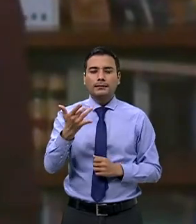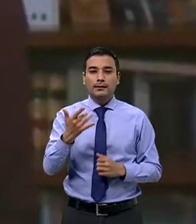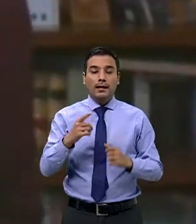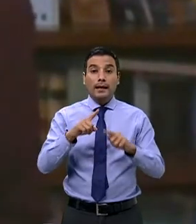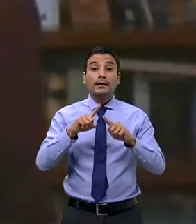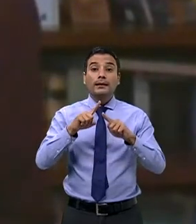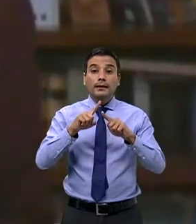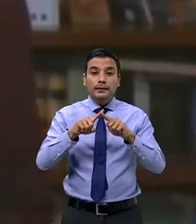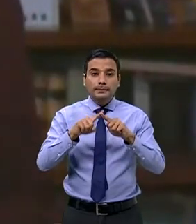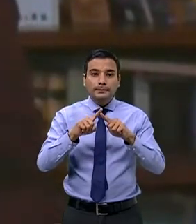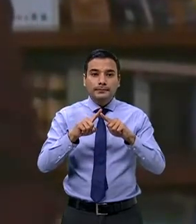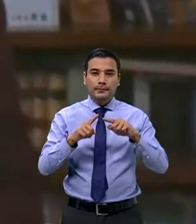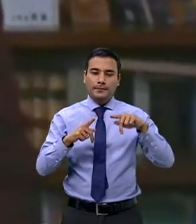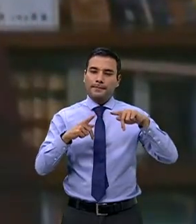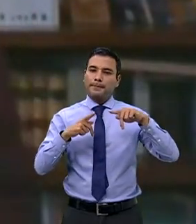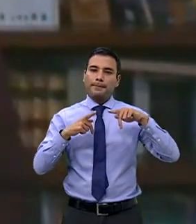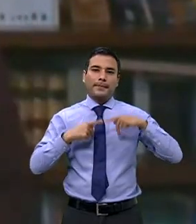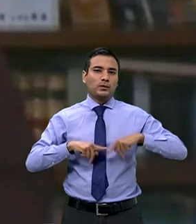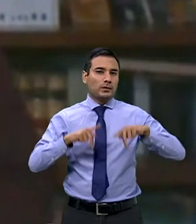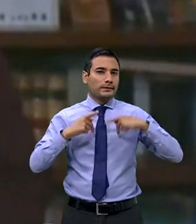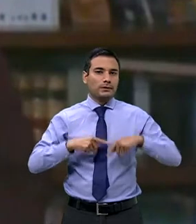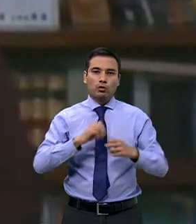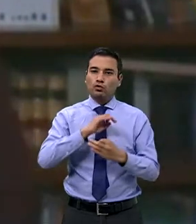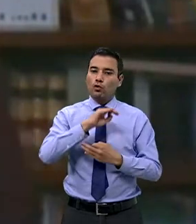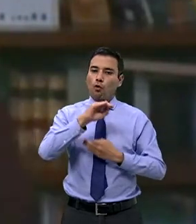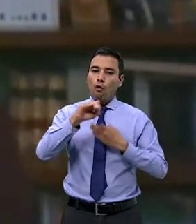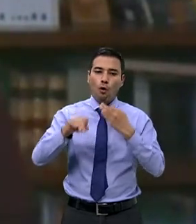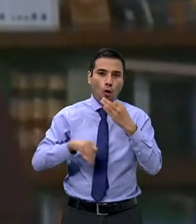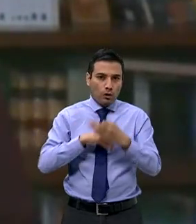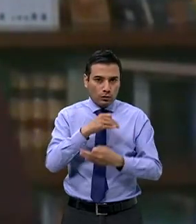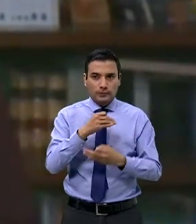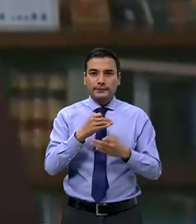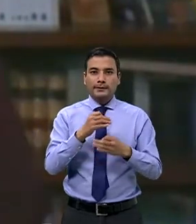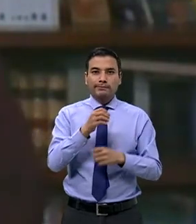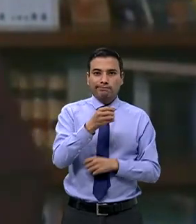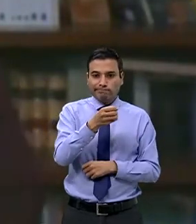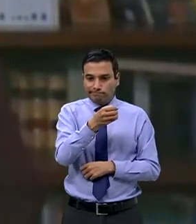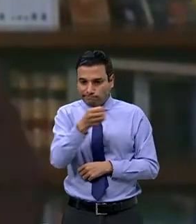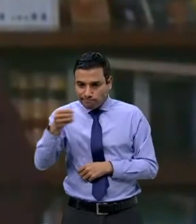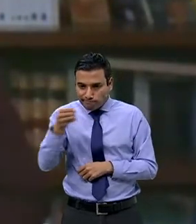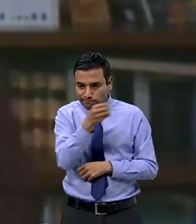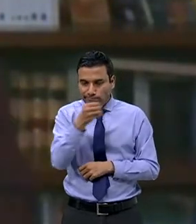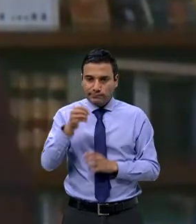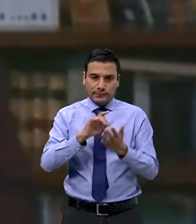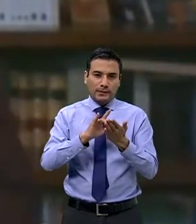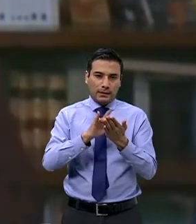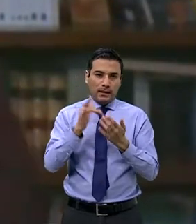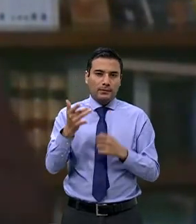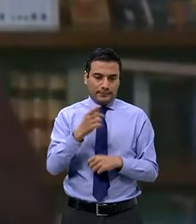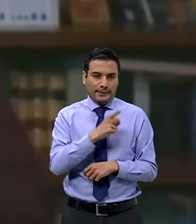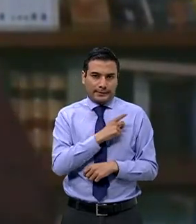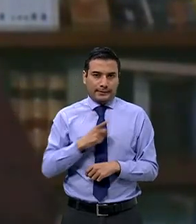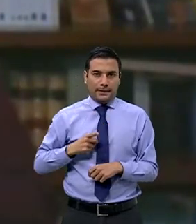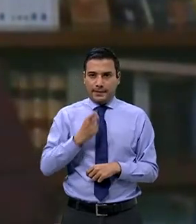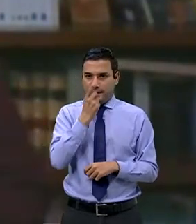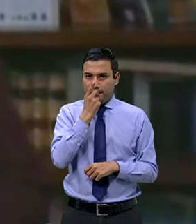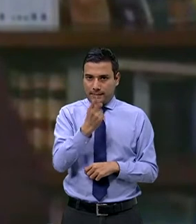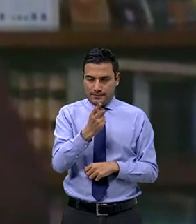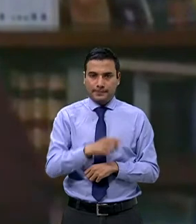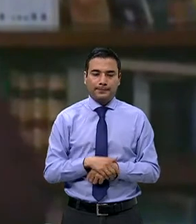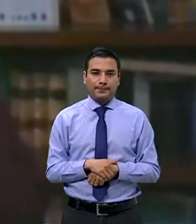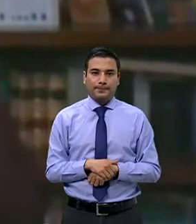hicieron posible este ejercicio ya lo hemos dicho lo hemos reiterado y creo que hay que seguirlo señalar a las